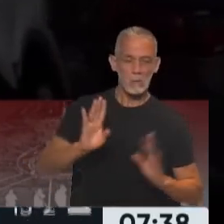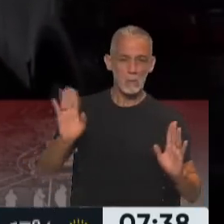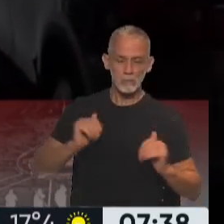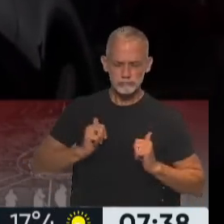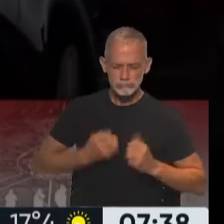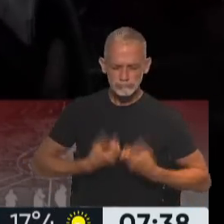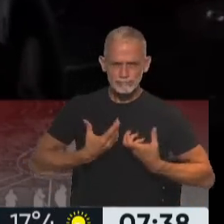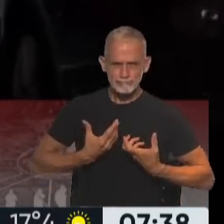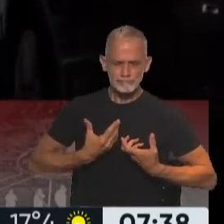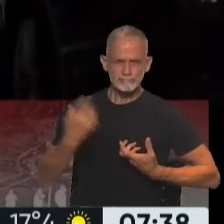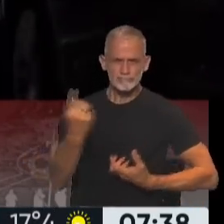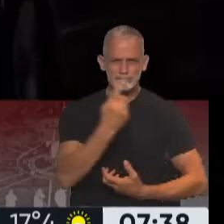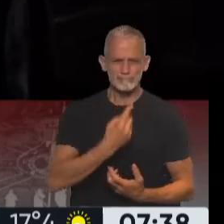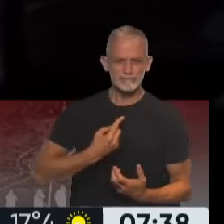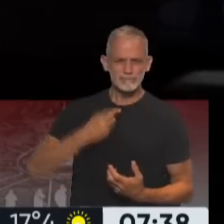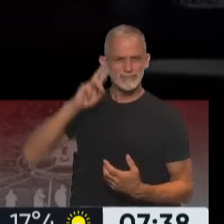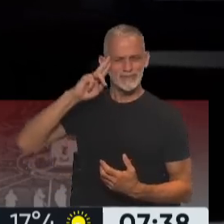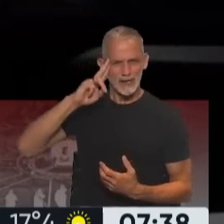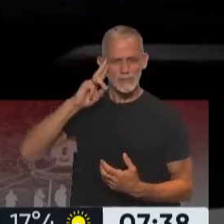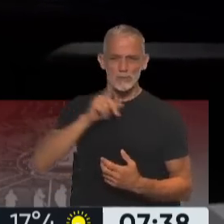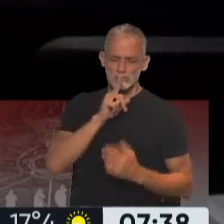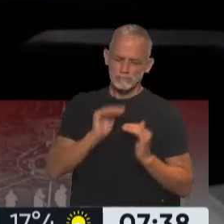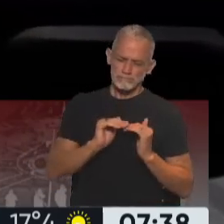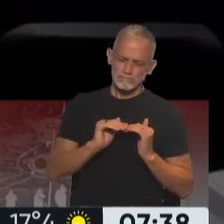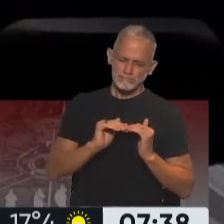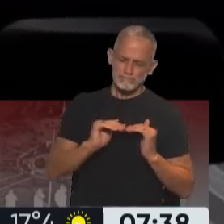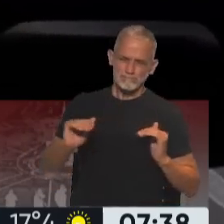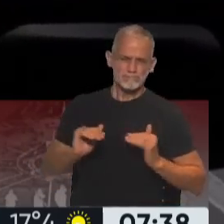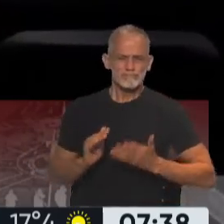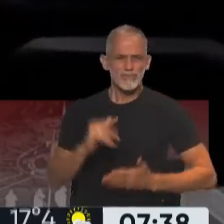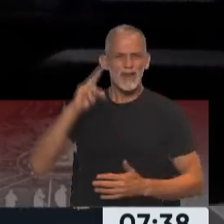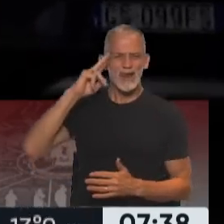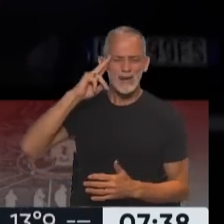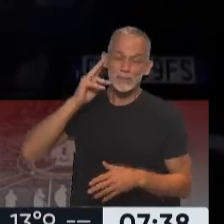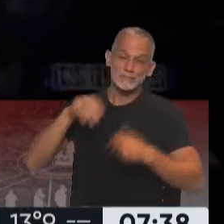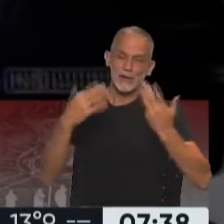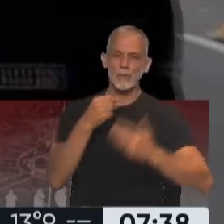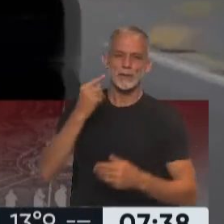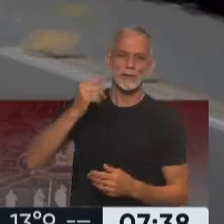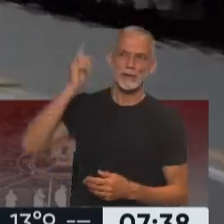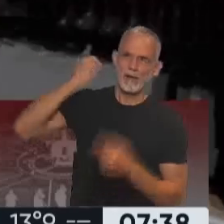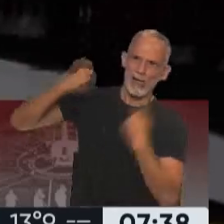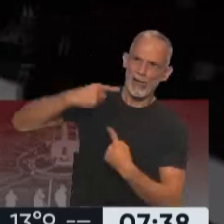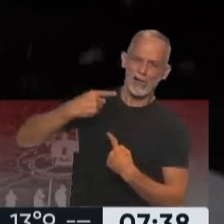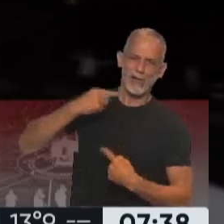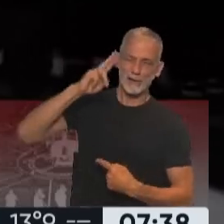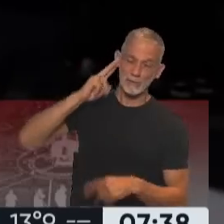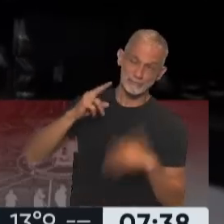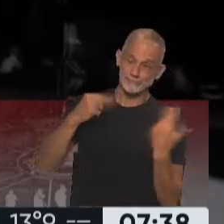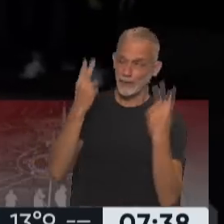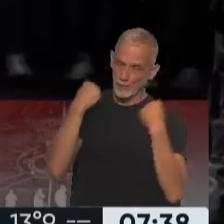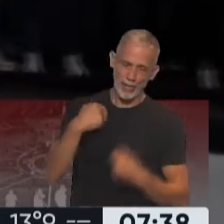desde el lugar más lindo que te lo podés ganar. Que no es el respeto que te manda un dictador, un